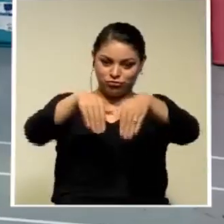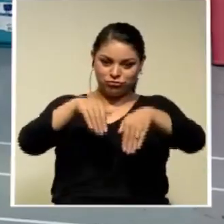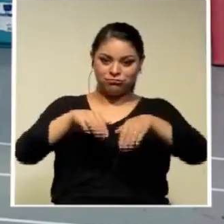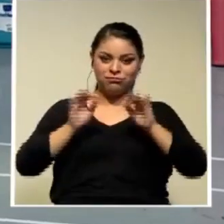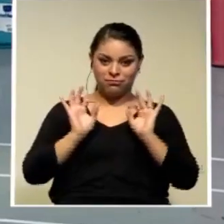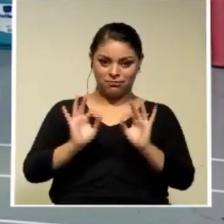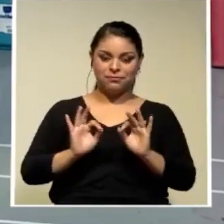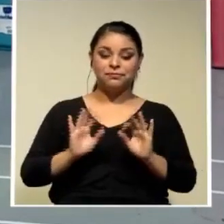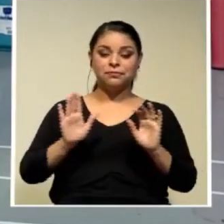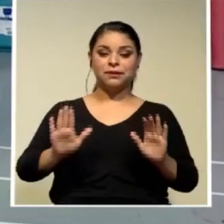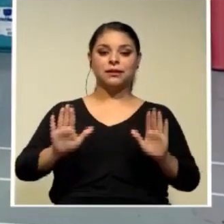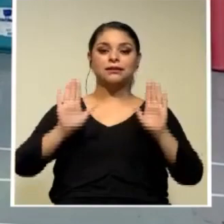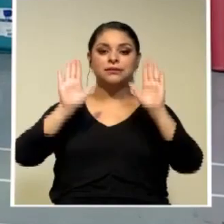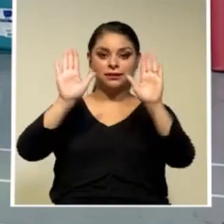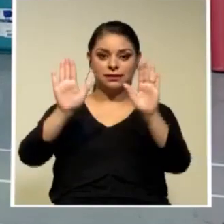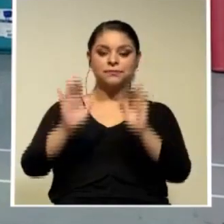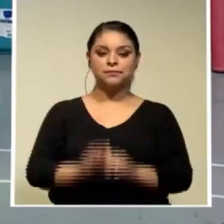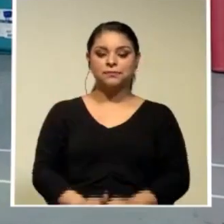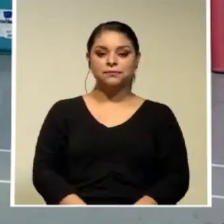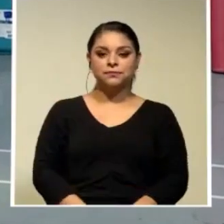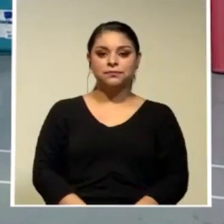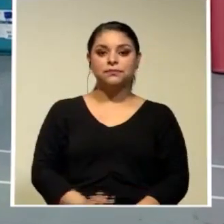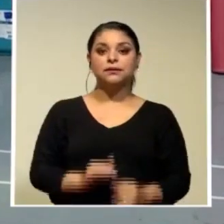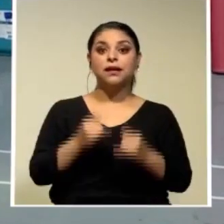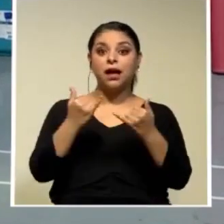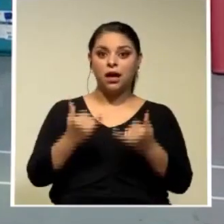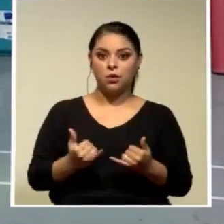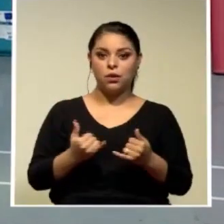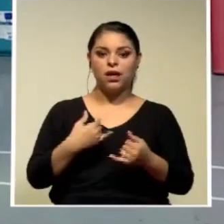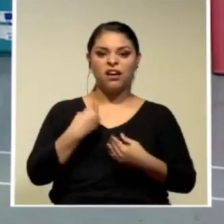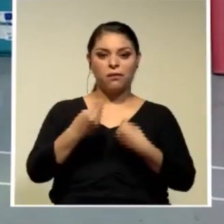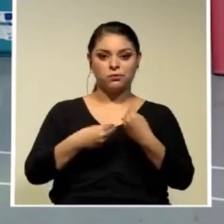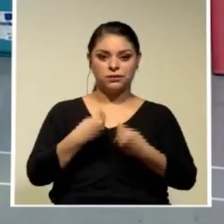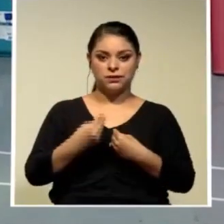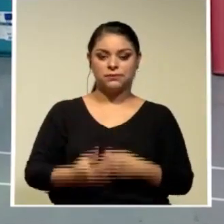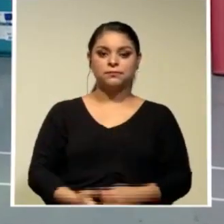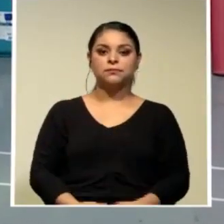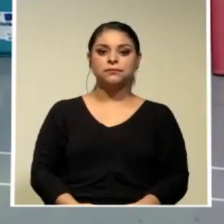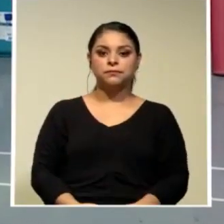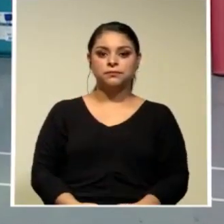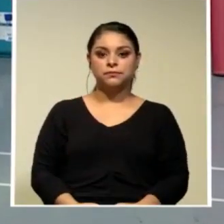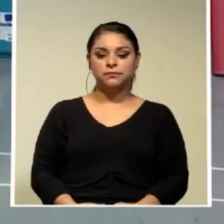muy bien. Ahora, niña Gwen, lo vamos a hacer